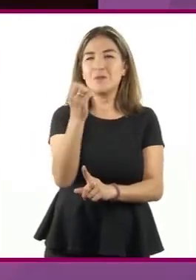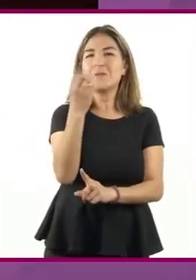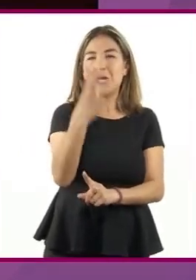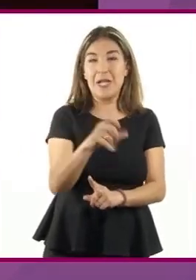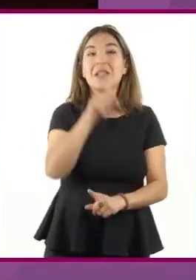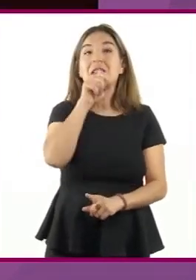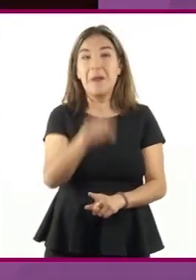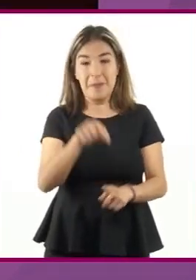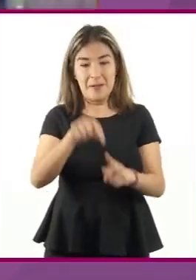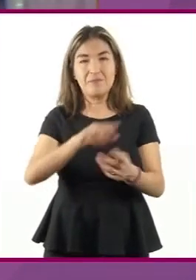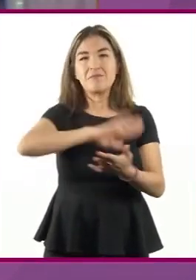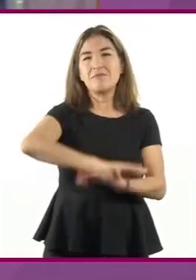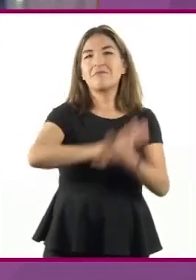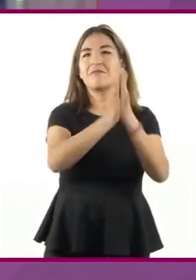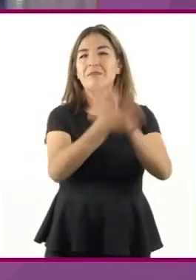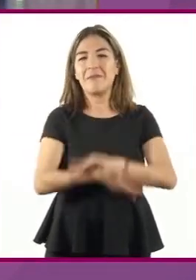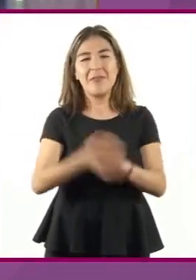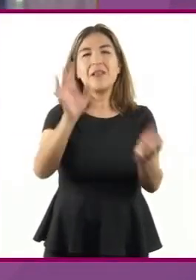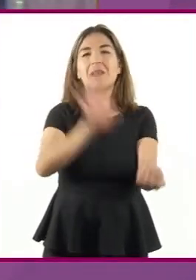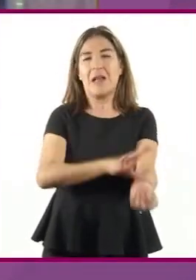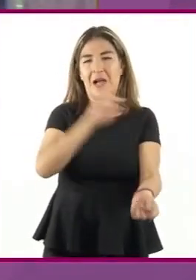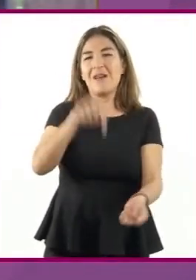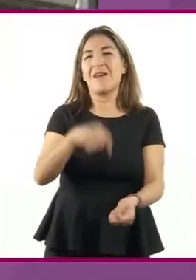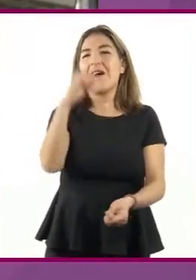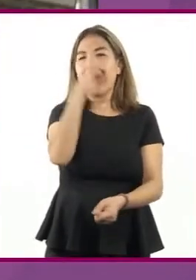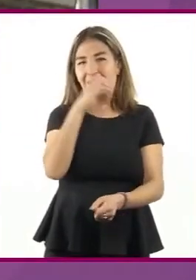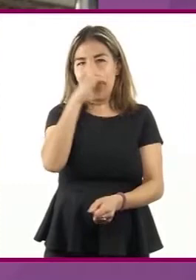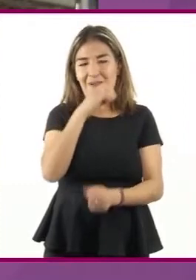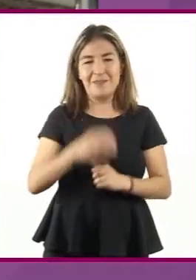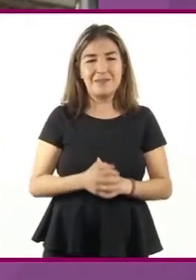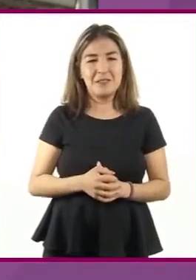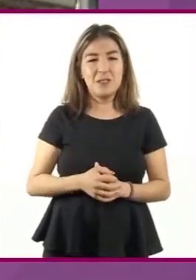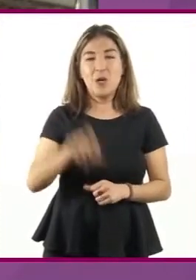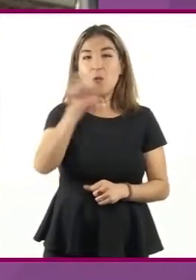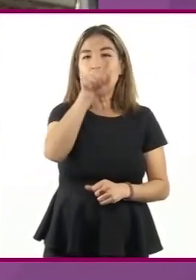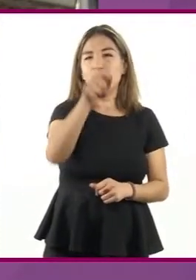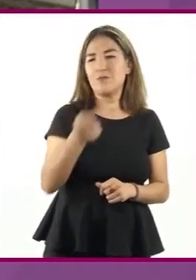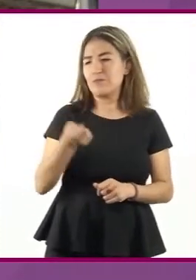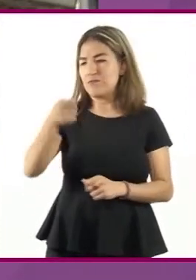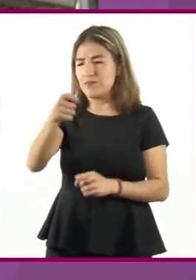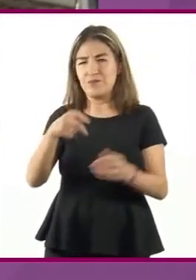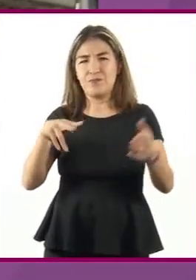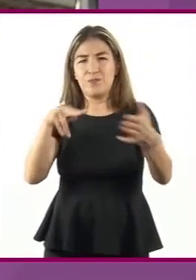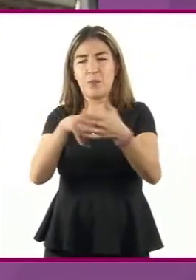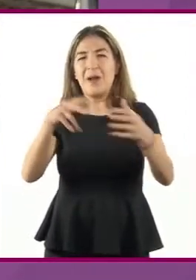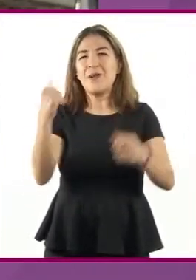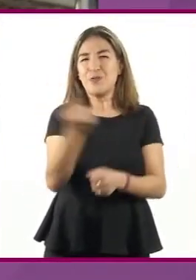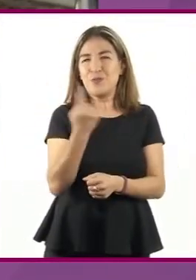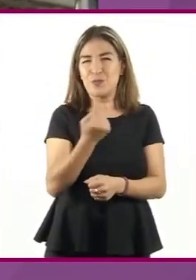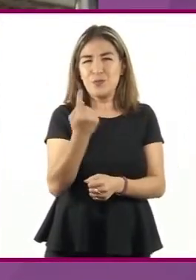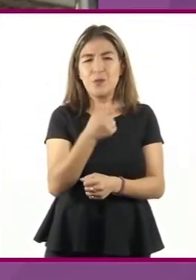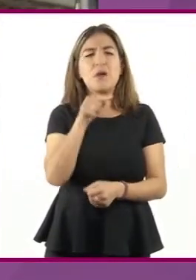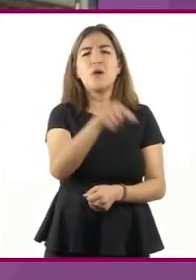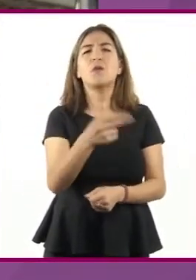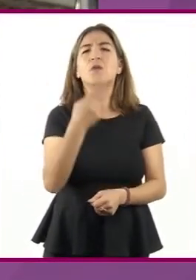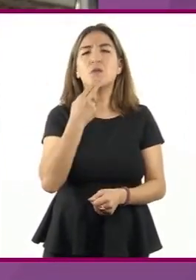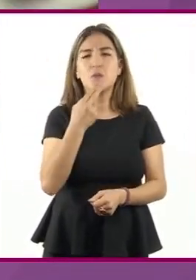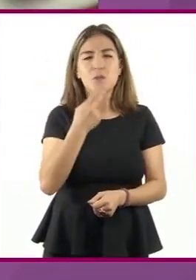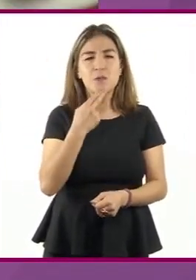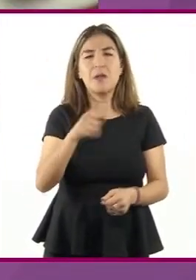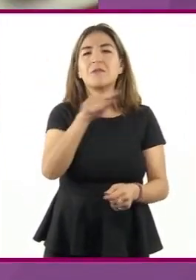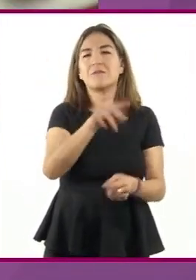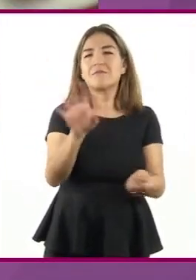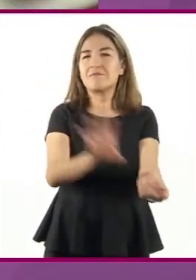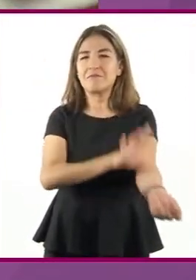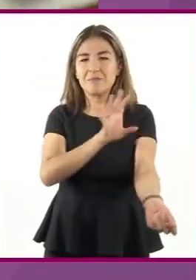vez esta se transforma en energía térmica. Cuando ponemos a funcionar una licuadora, utilizamos un tipo de